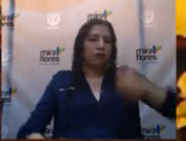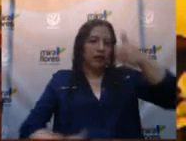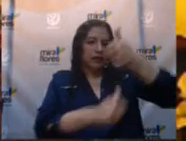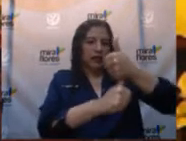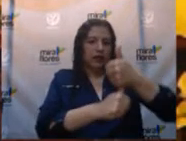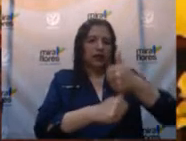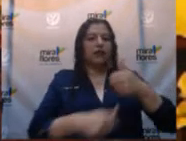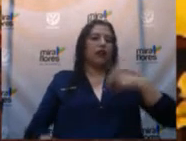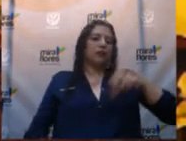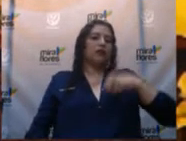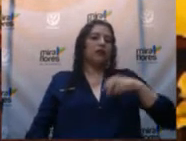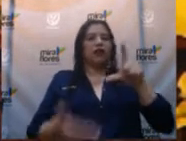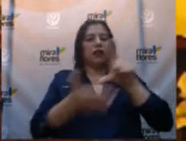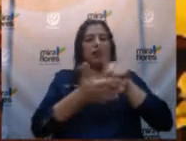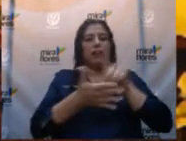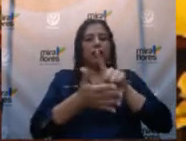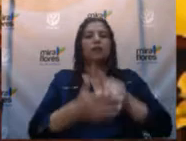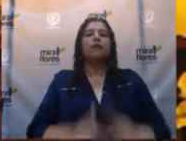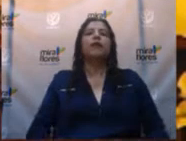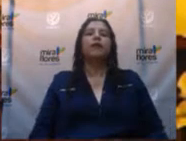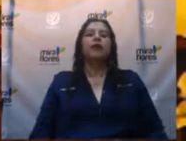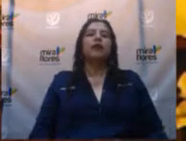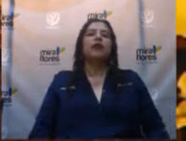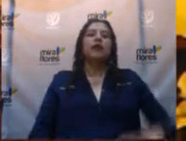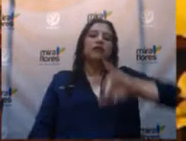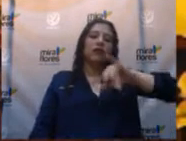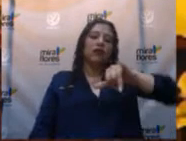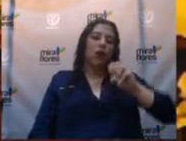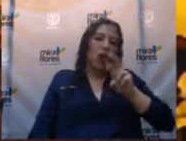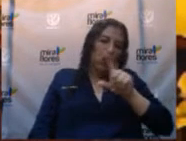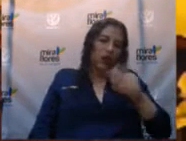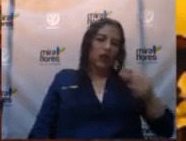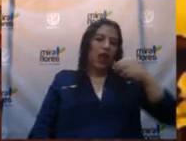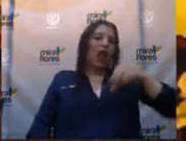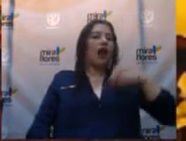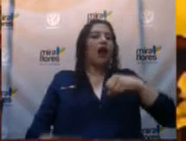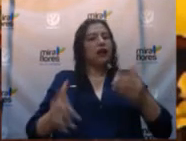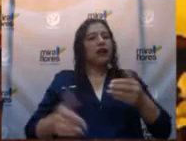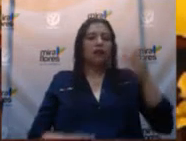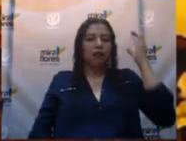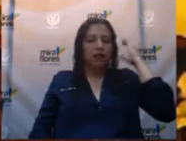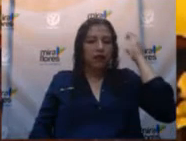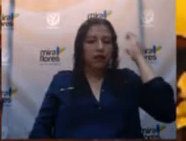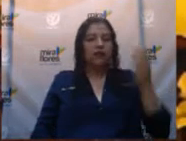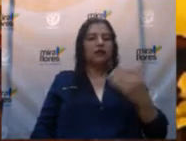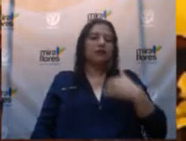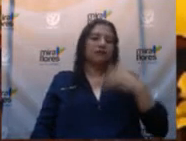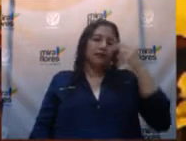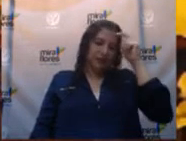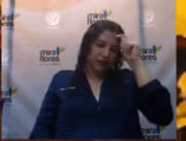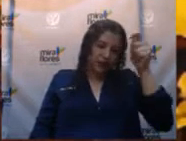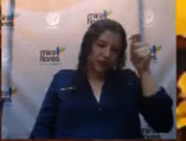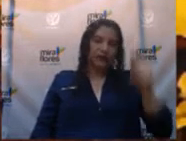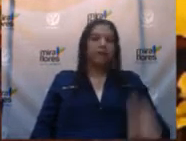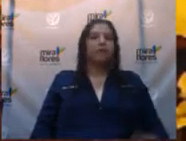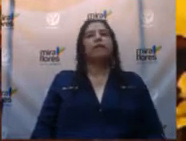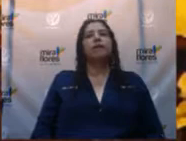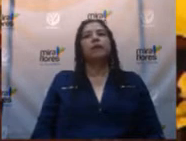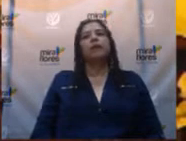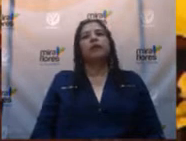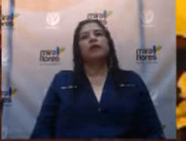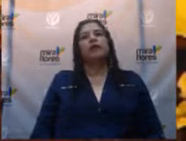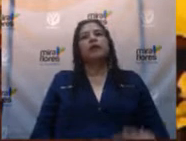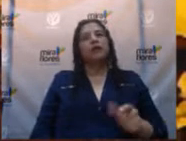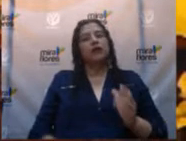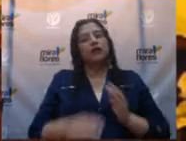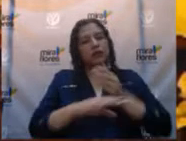Municipalidad Metropolitana de Lima. Señor Jorge Muñoz Wells, alcalde distrital de Miraflores, de mi consideración. Por medio del